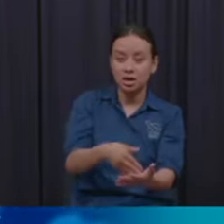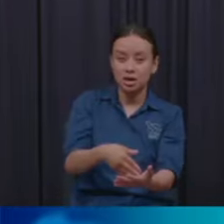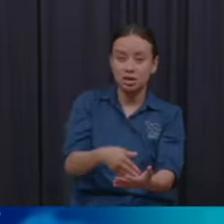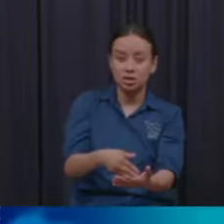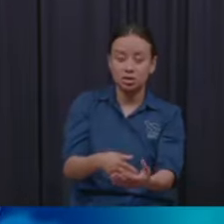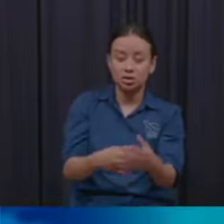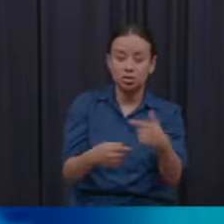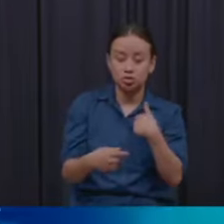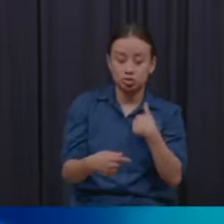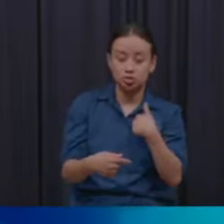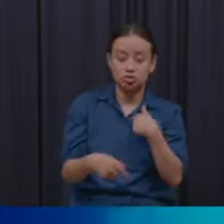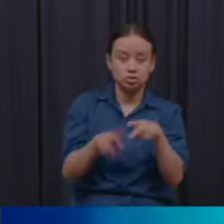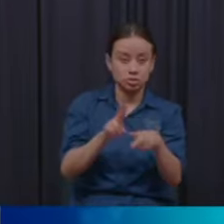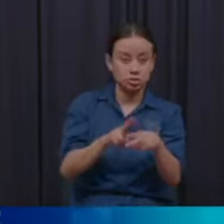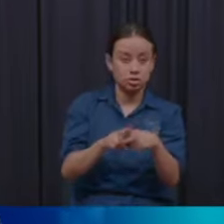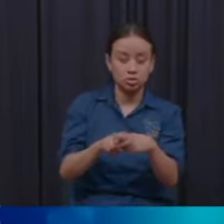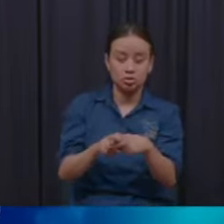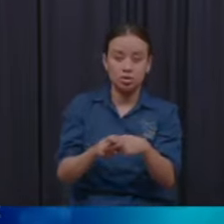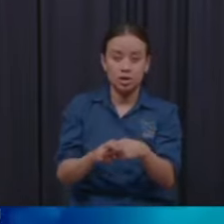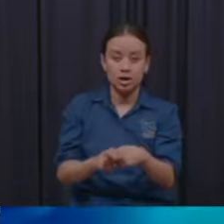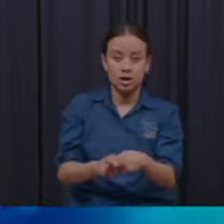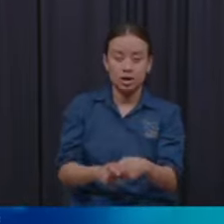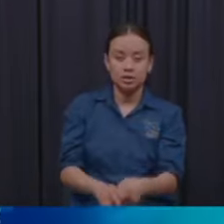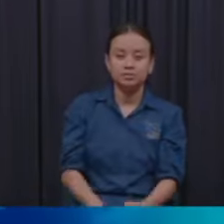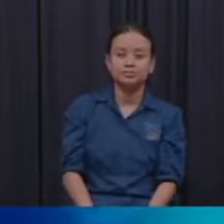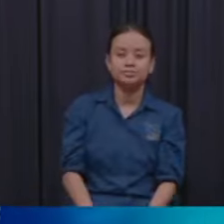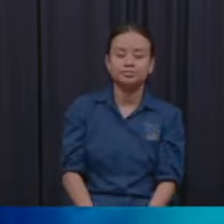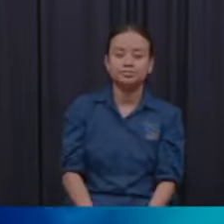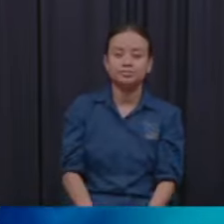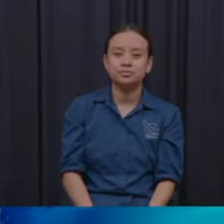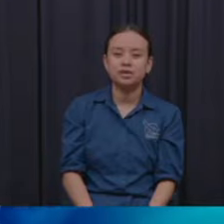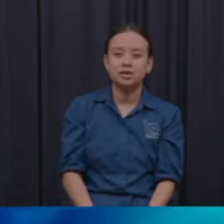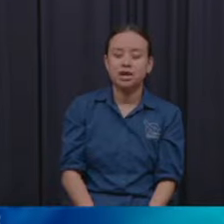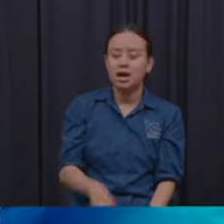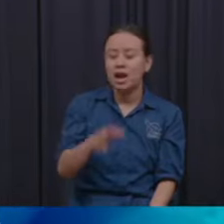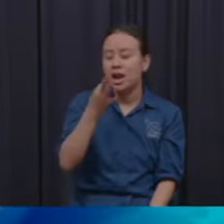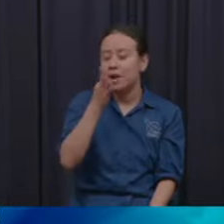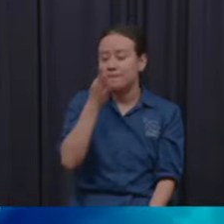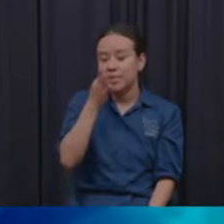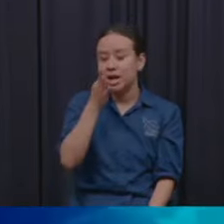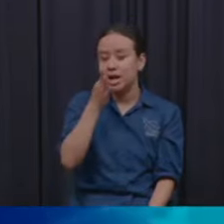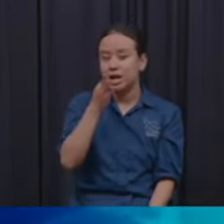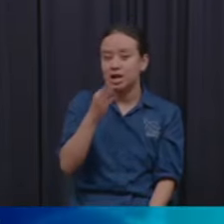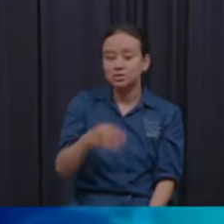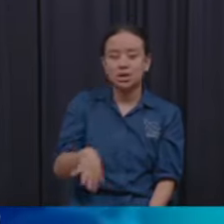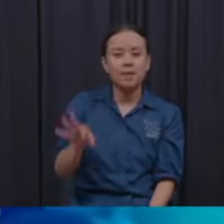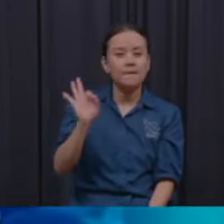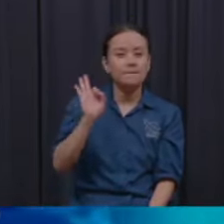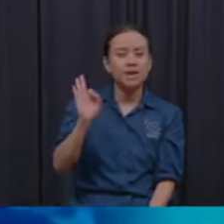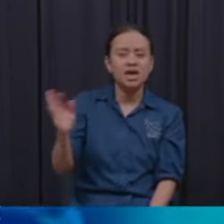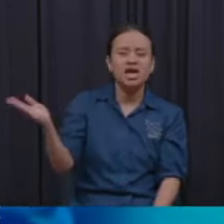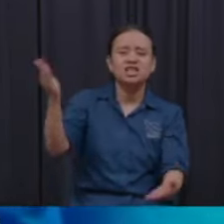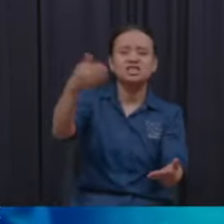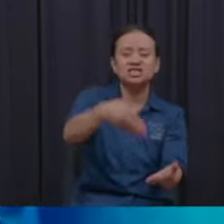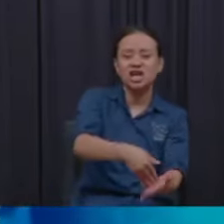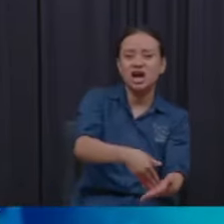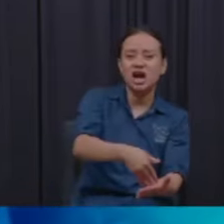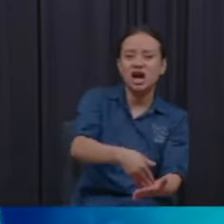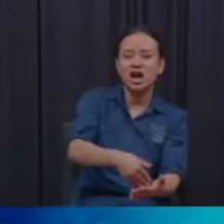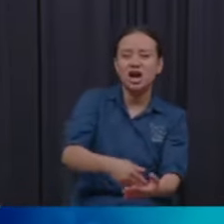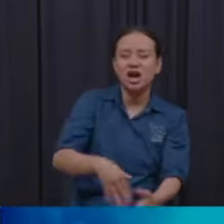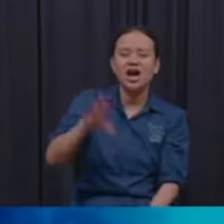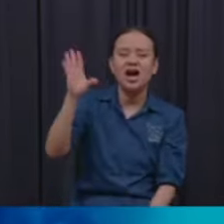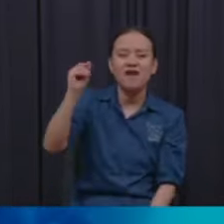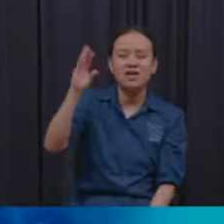estaba ella estaba ministrando, había una forma particular que tenía de ministrar los dones. Y se viene ella hablando en lenguas